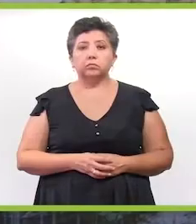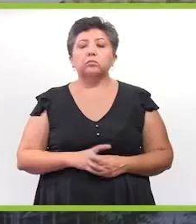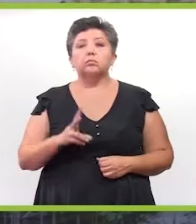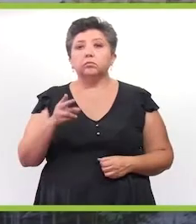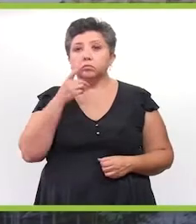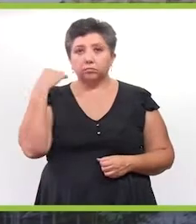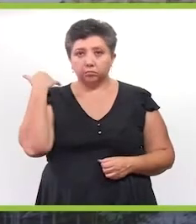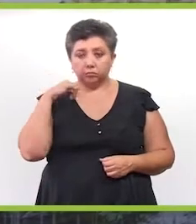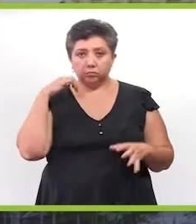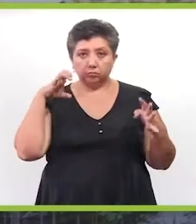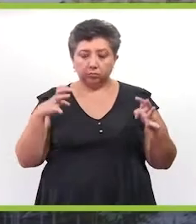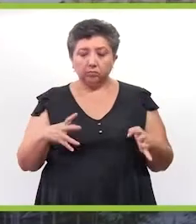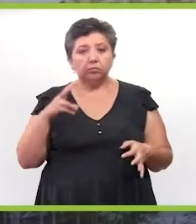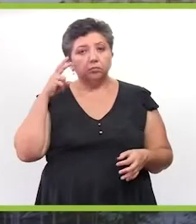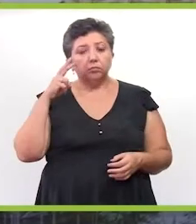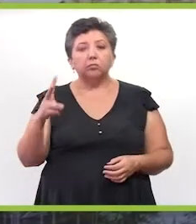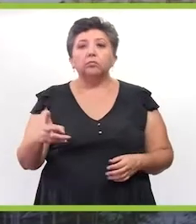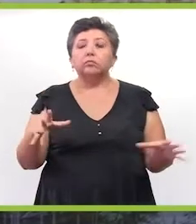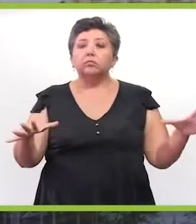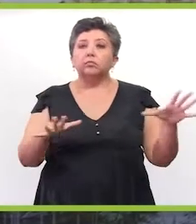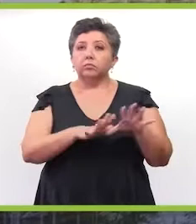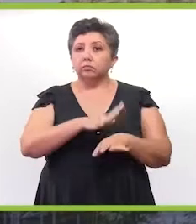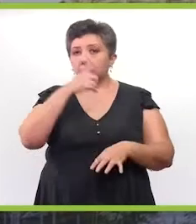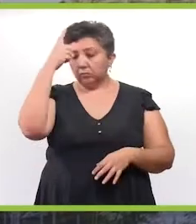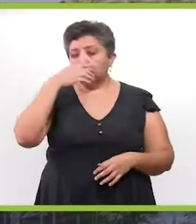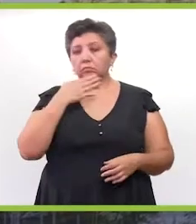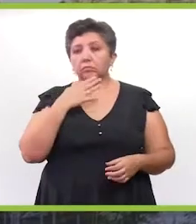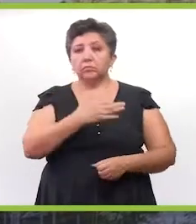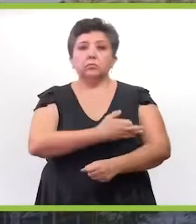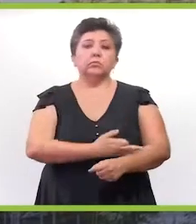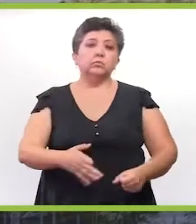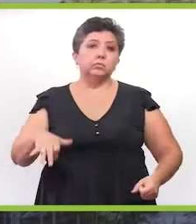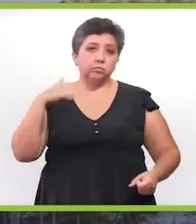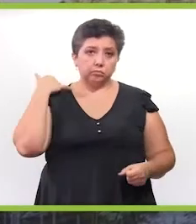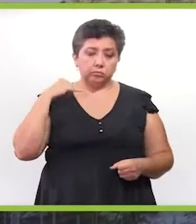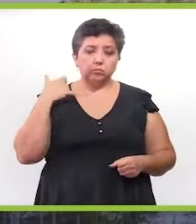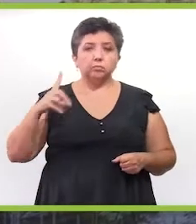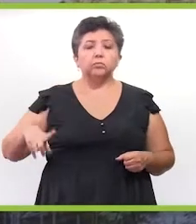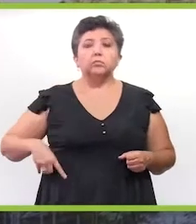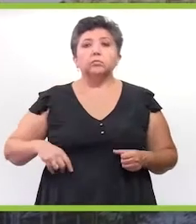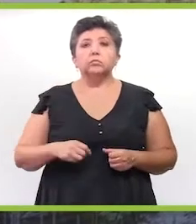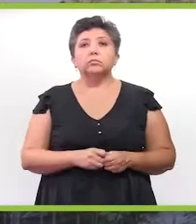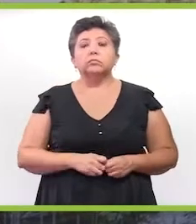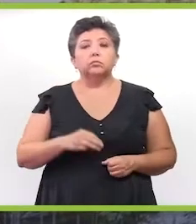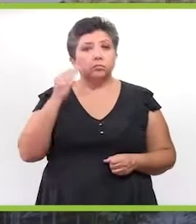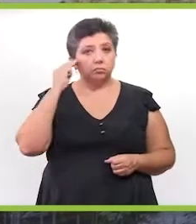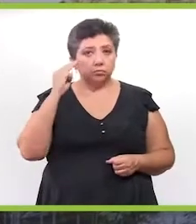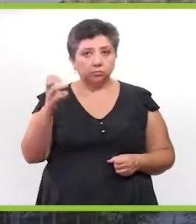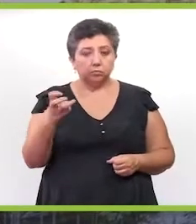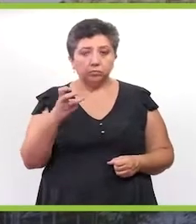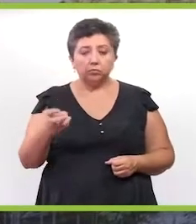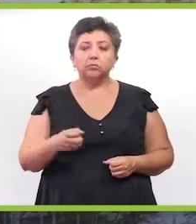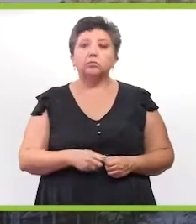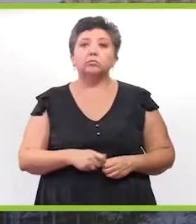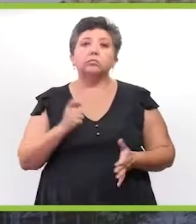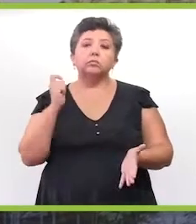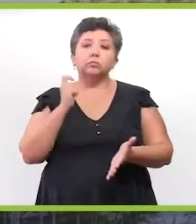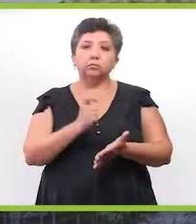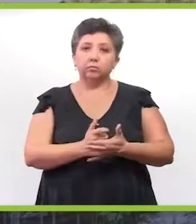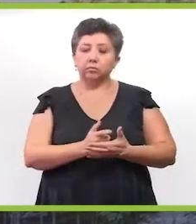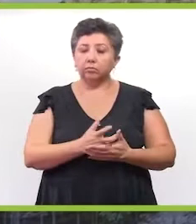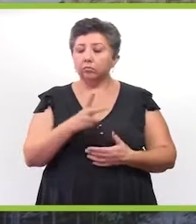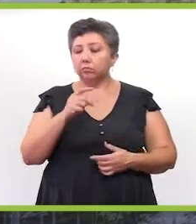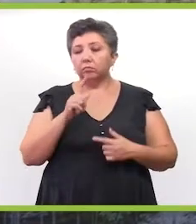no cabe duda que yucatán está despegando y cambiando para el bien de las familias yucatecas gobernador muestra de eso es que las inversiones